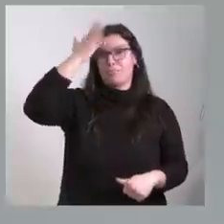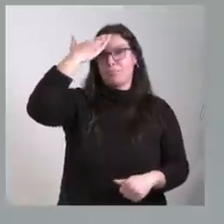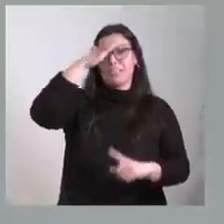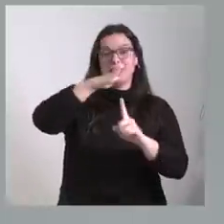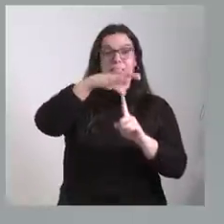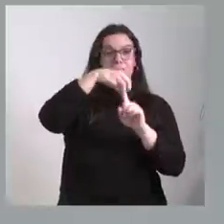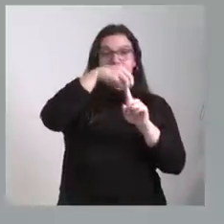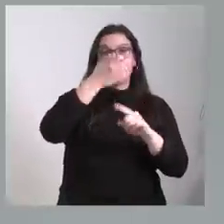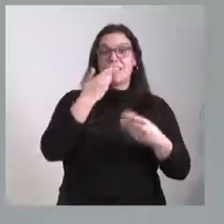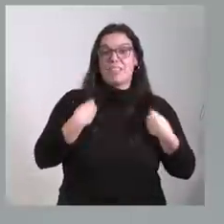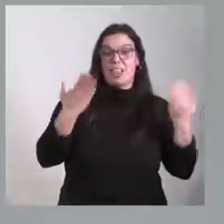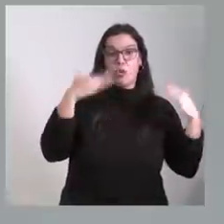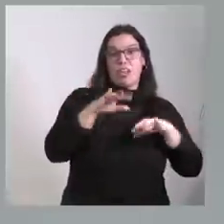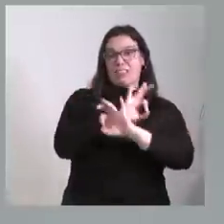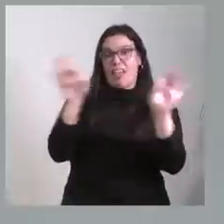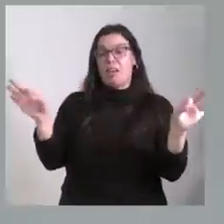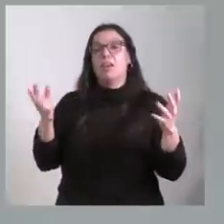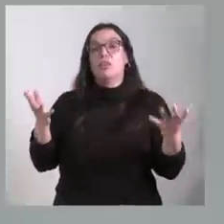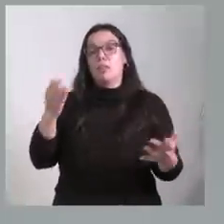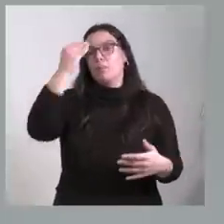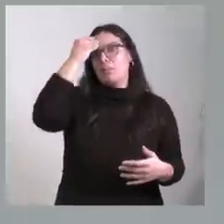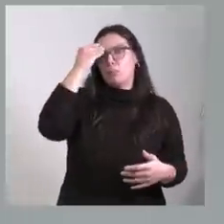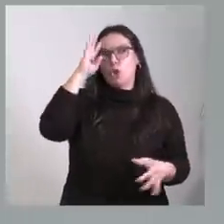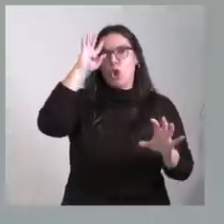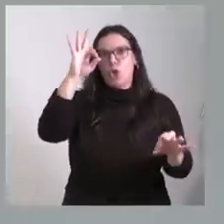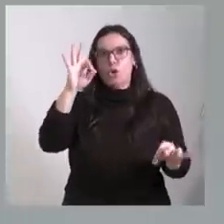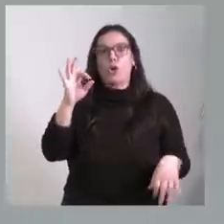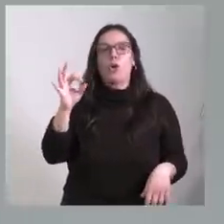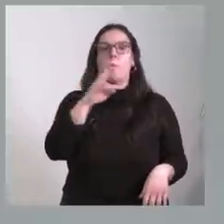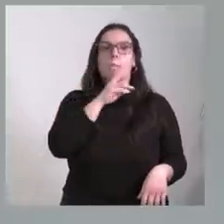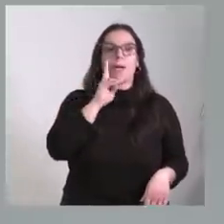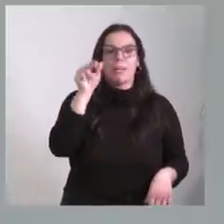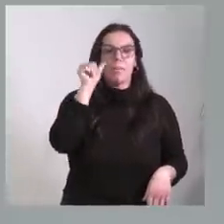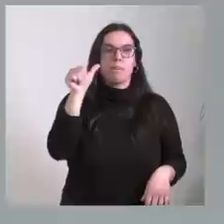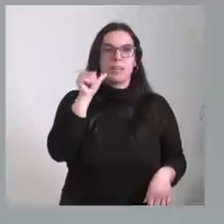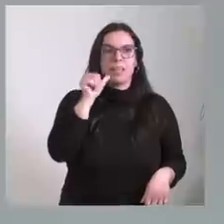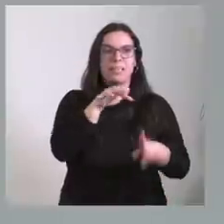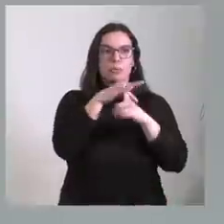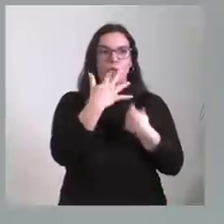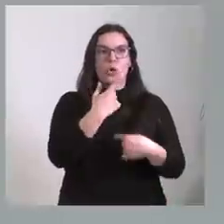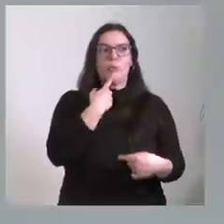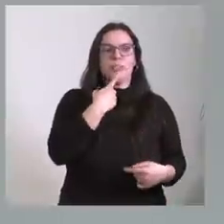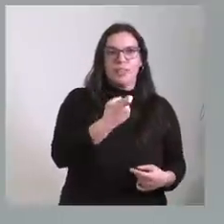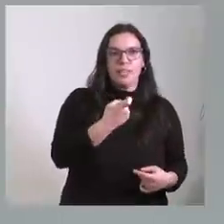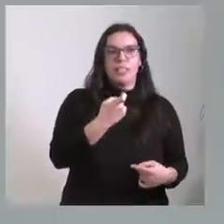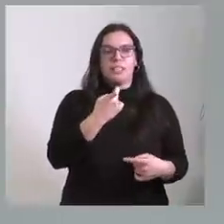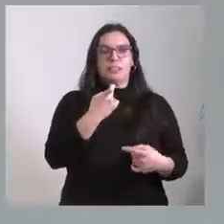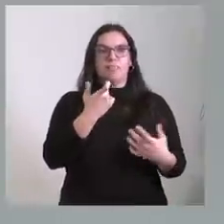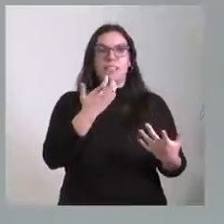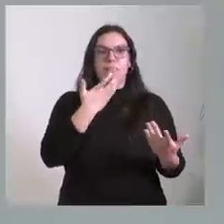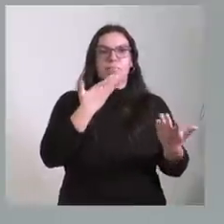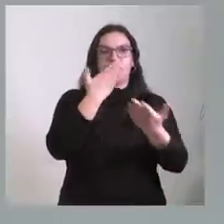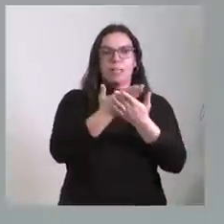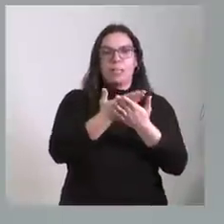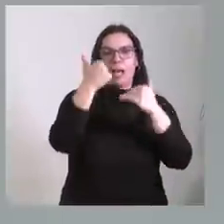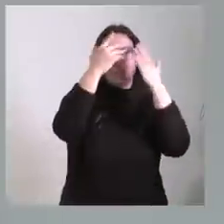hay nada más entonces creemos que tiene todo el sentido del mundo que una madre embarazada una estación difícil como es un embarazo si pide atención